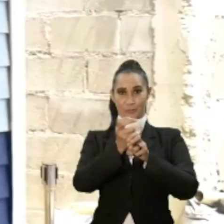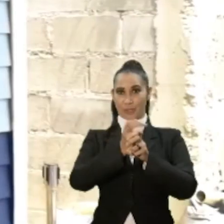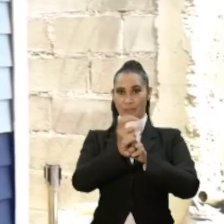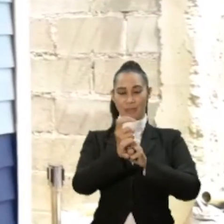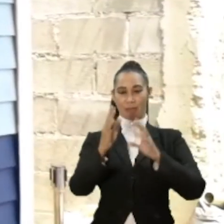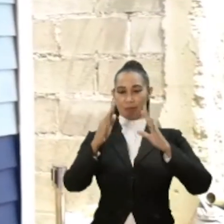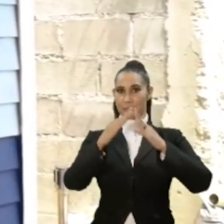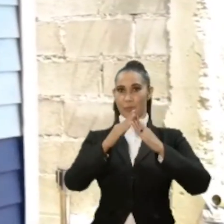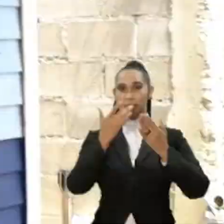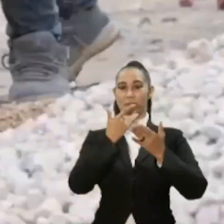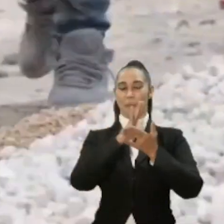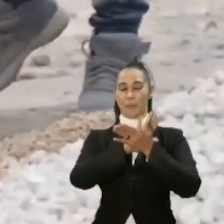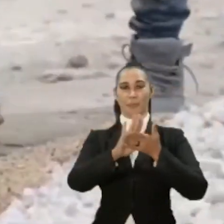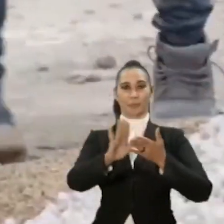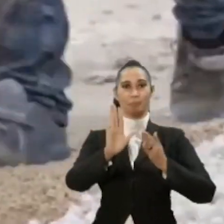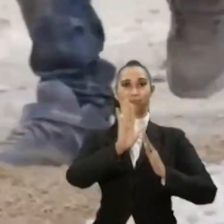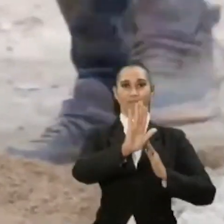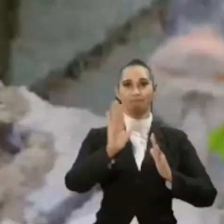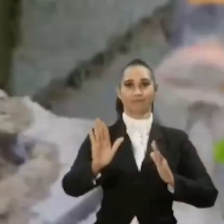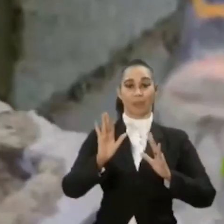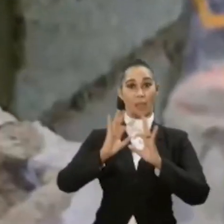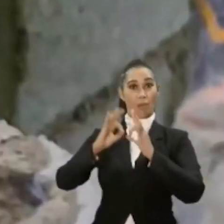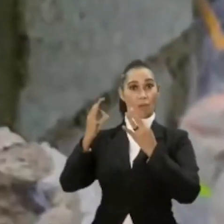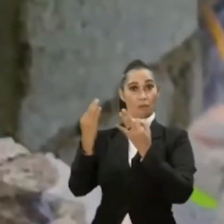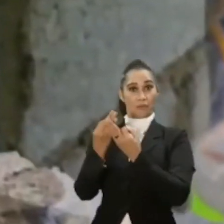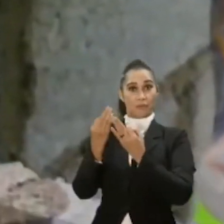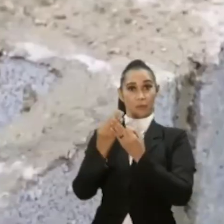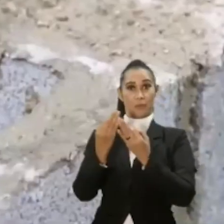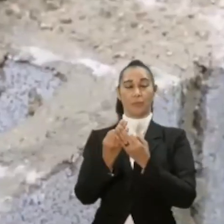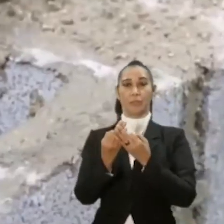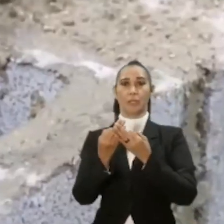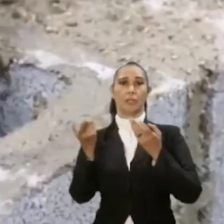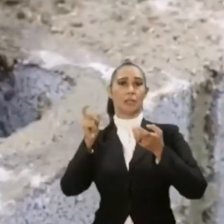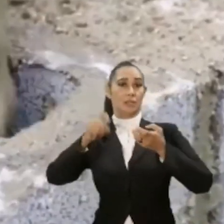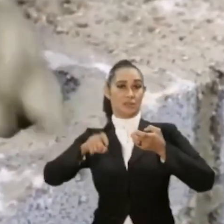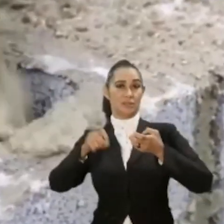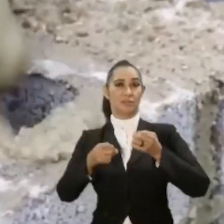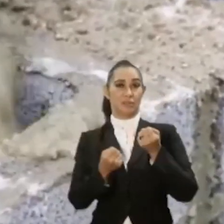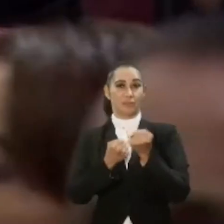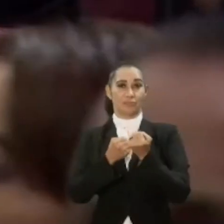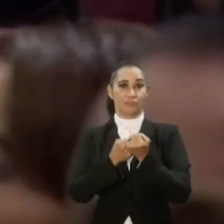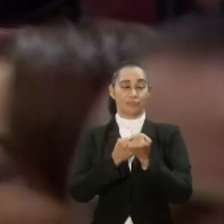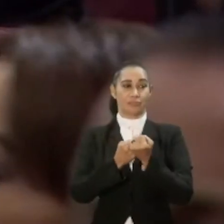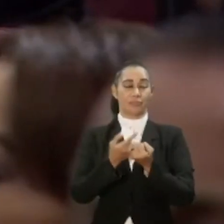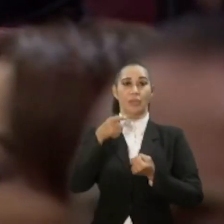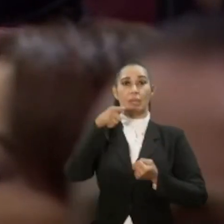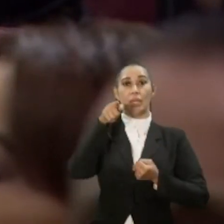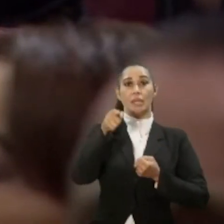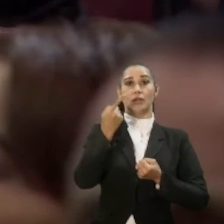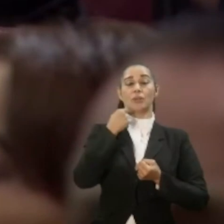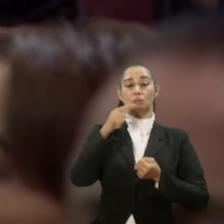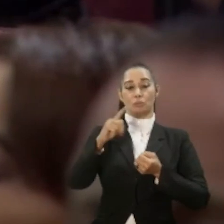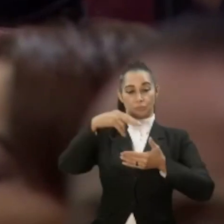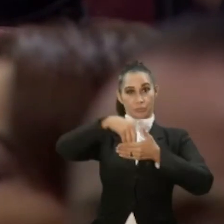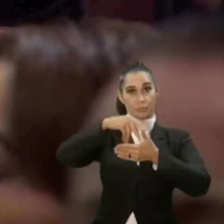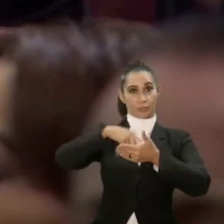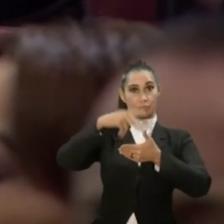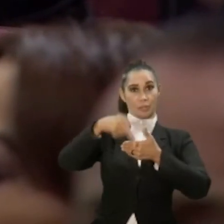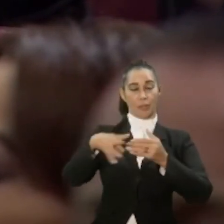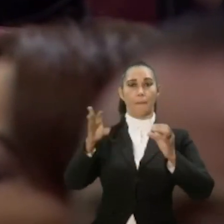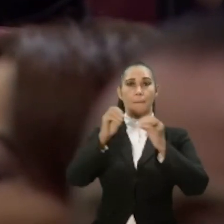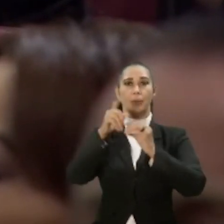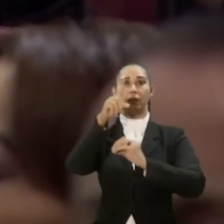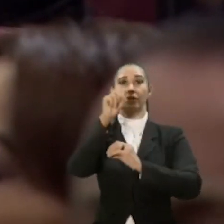o parcial de sus viviendas, familias en estado de vulnerabilidad. Esto supone que solo en ese programa, más